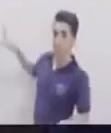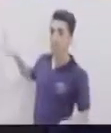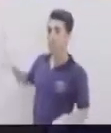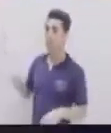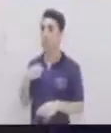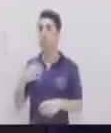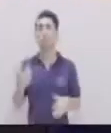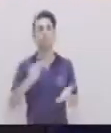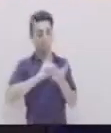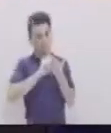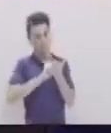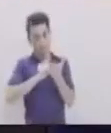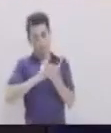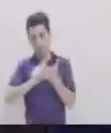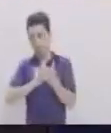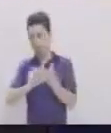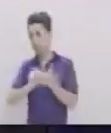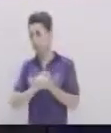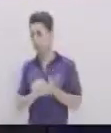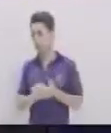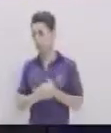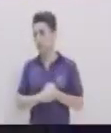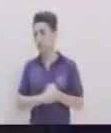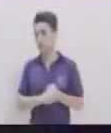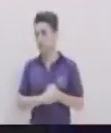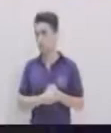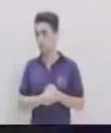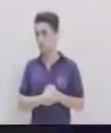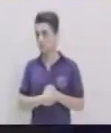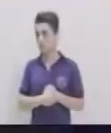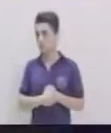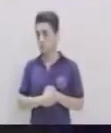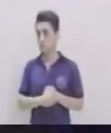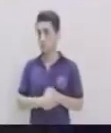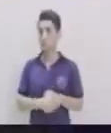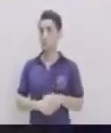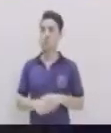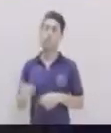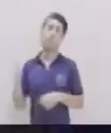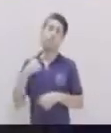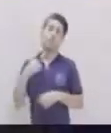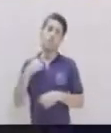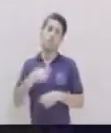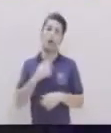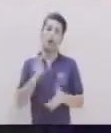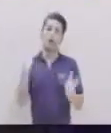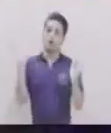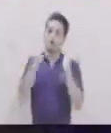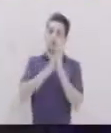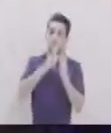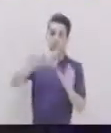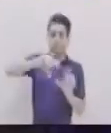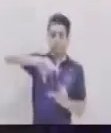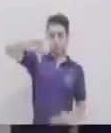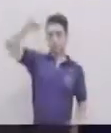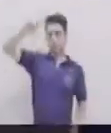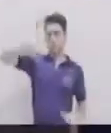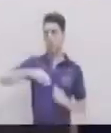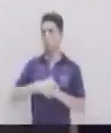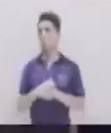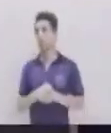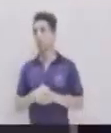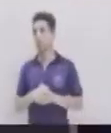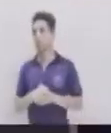nosotros la vamos a colorear, ¿sí? Entonces, en que ustedes la hacen, yo voy a colocar mi barra, ¿sí?